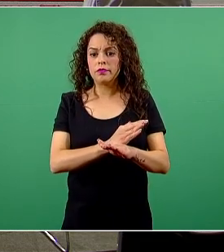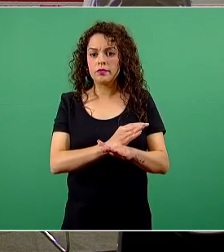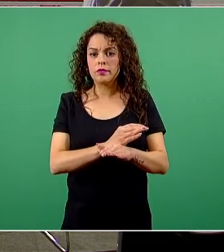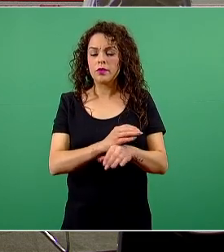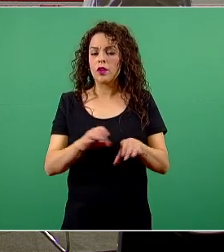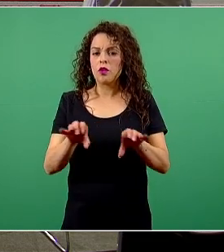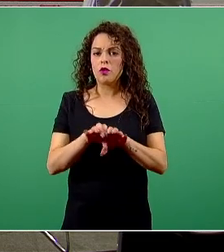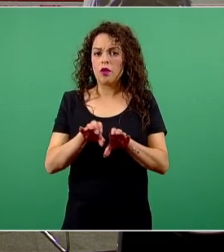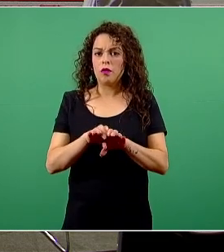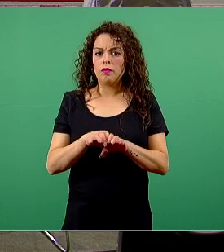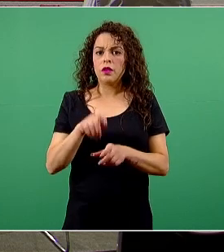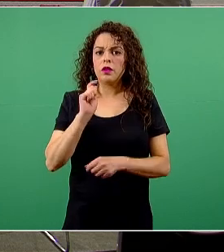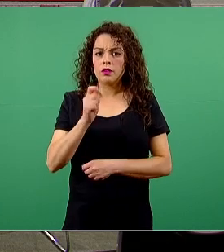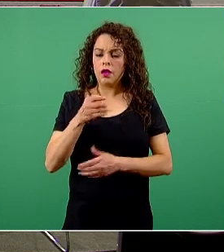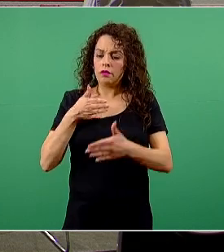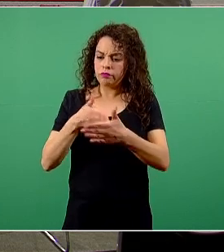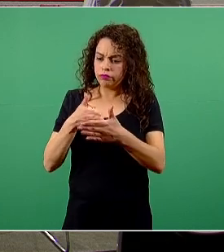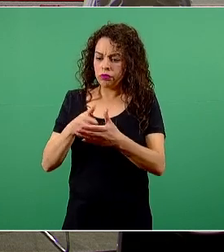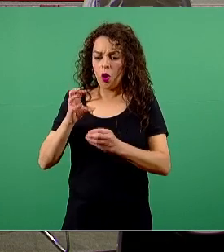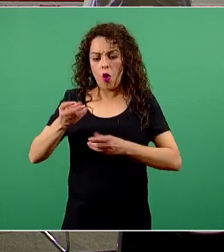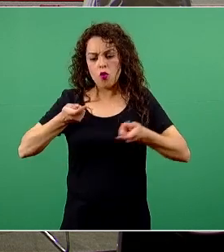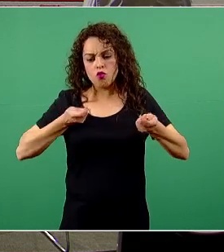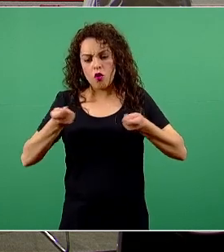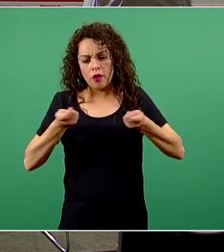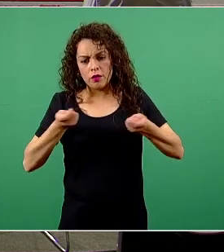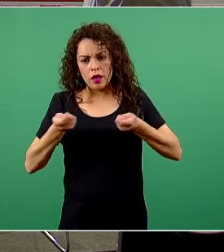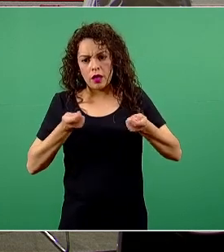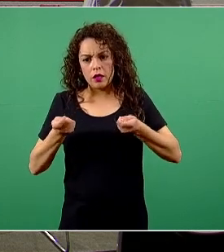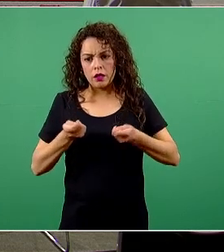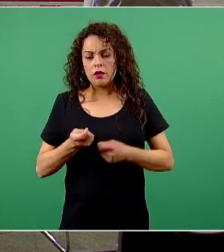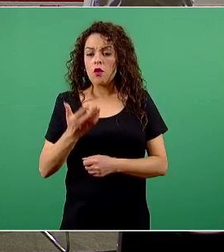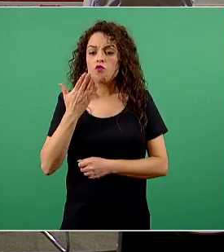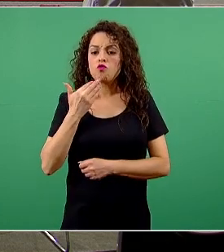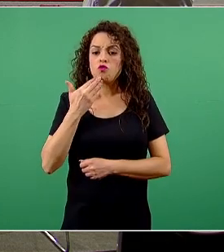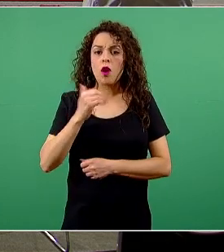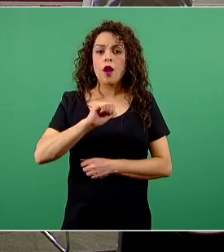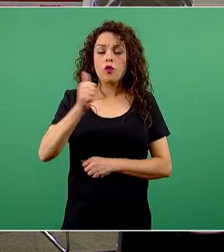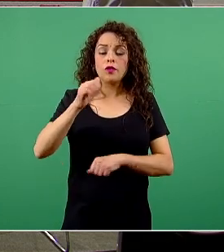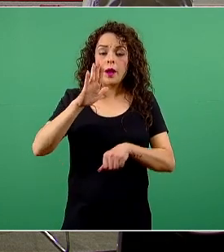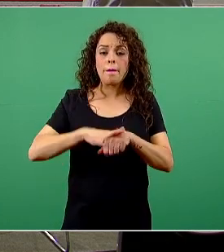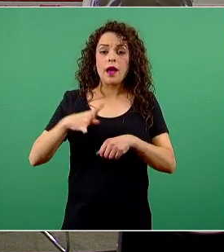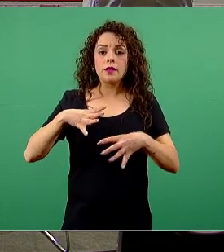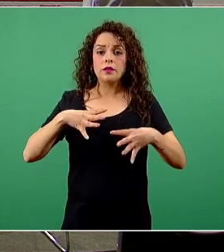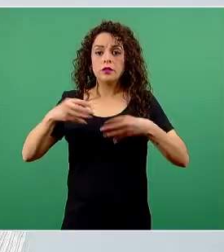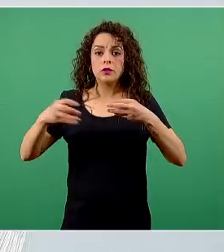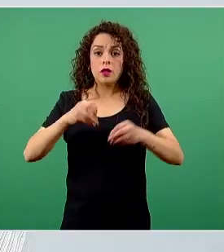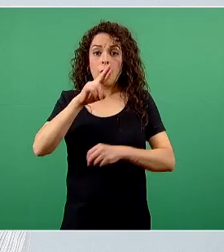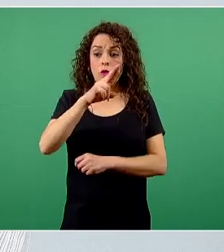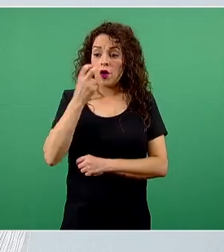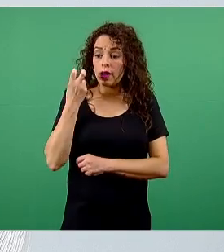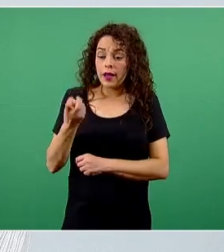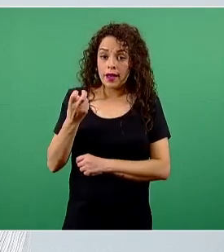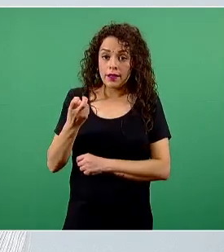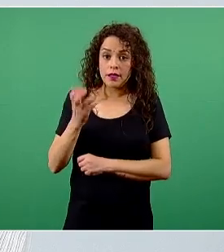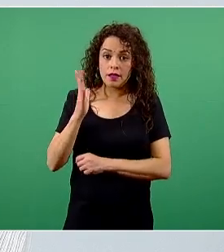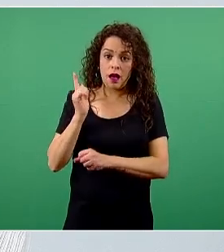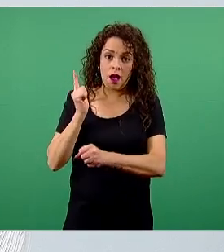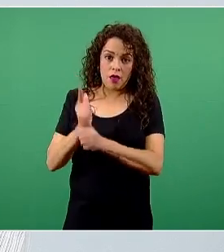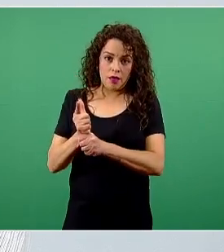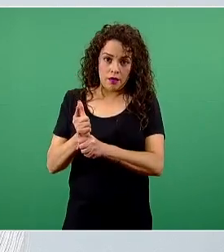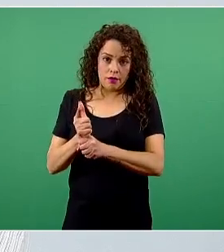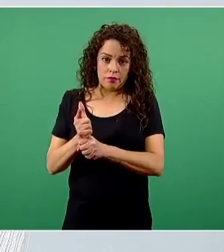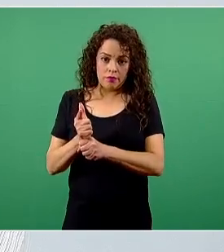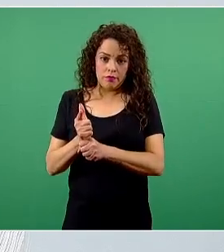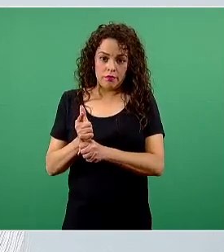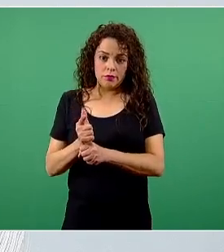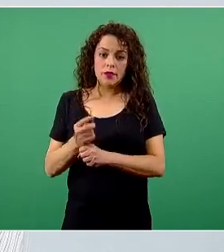como su nombre lo dice, contener, controlar, que no existan contagios a consecuencia de esta identificación y por lo tanto